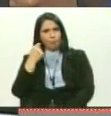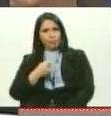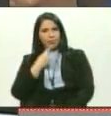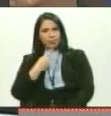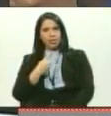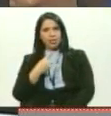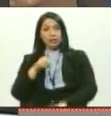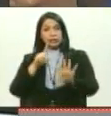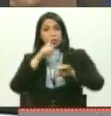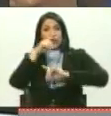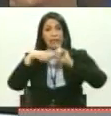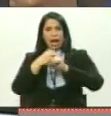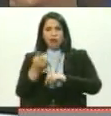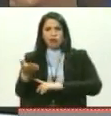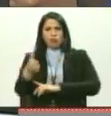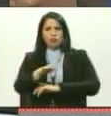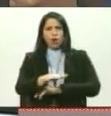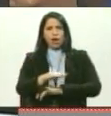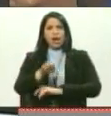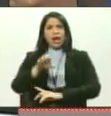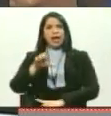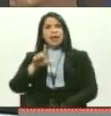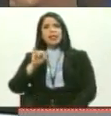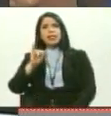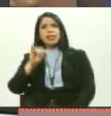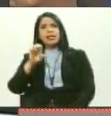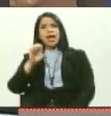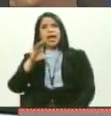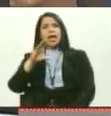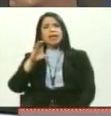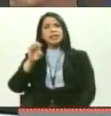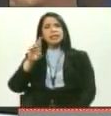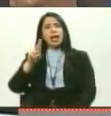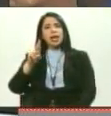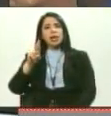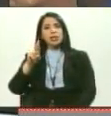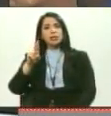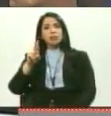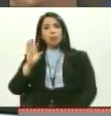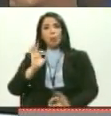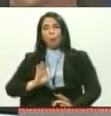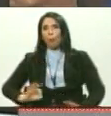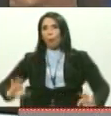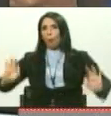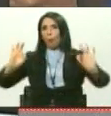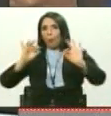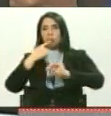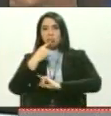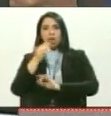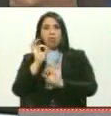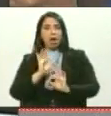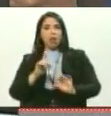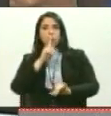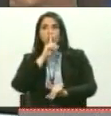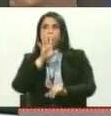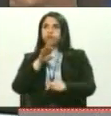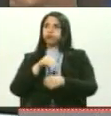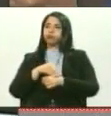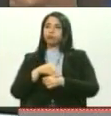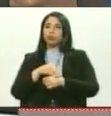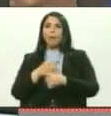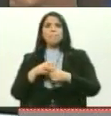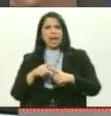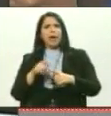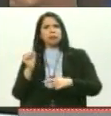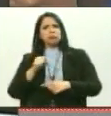seis años de la sociedad todavía se nota esa eso no lo encuentran no lo encuentras pero si